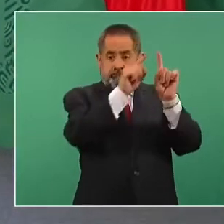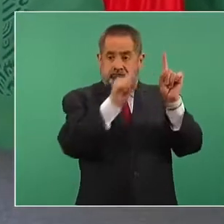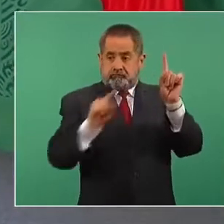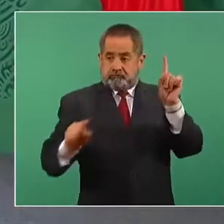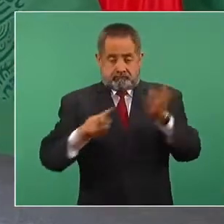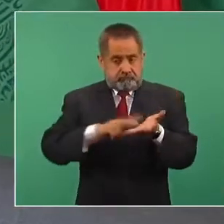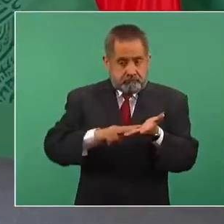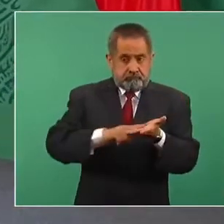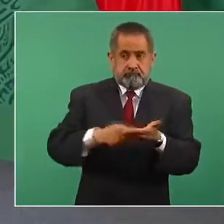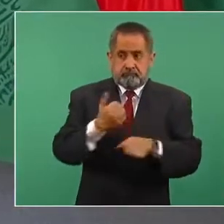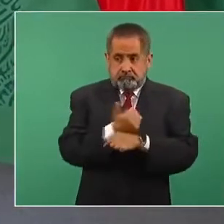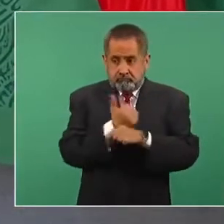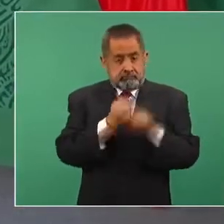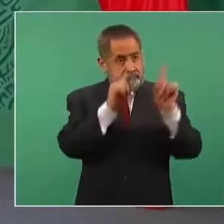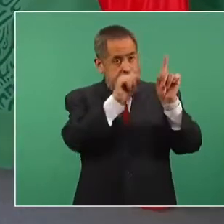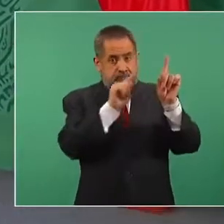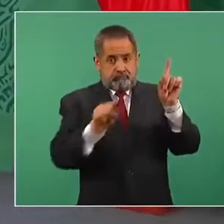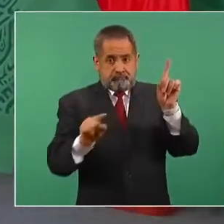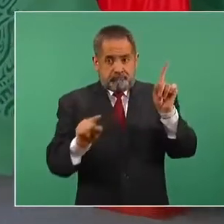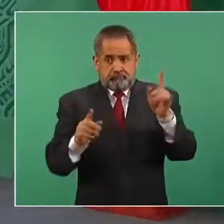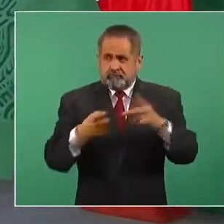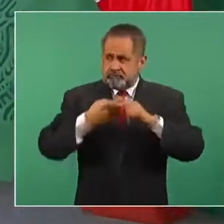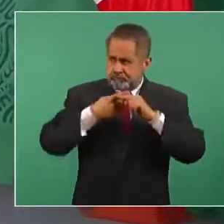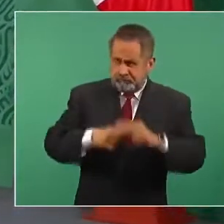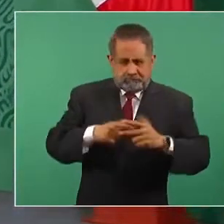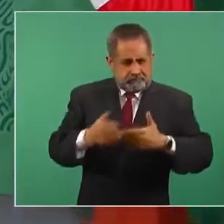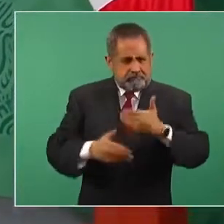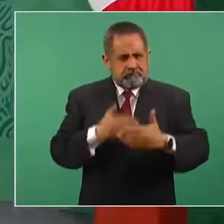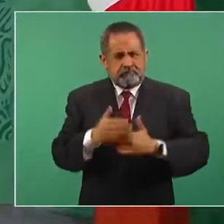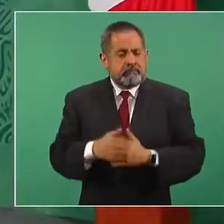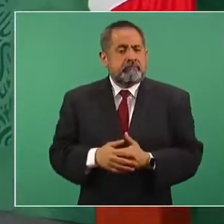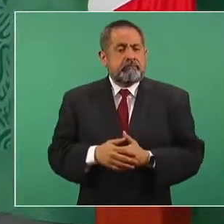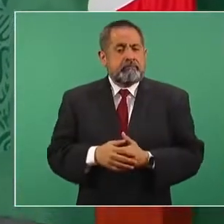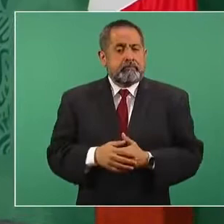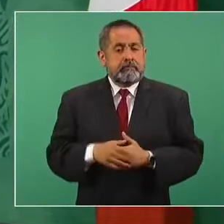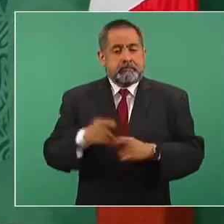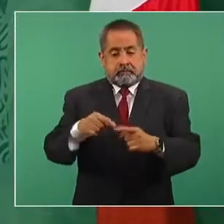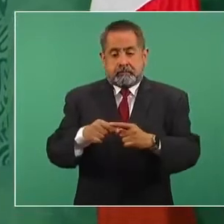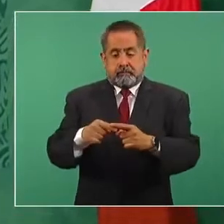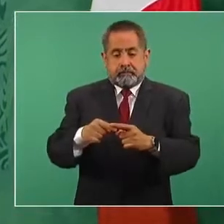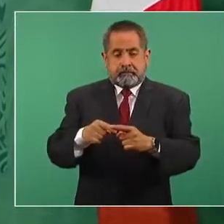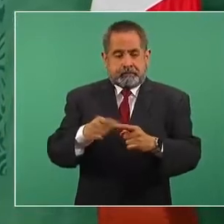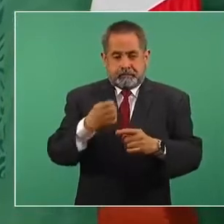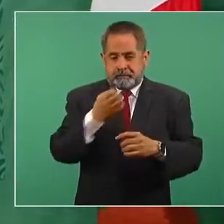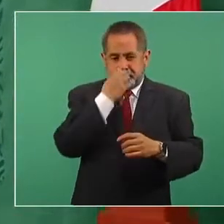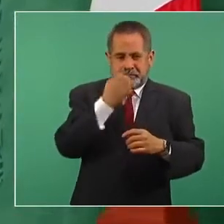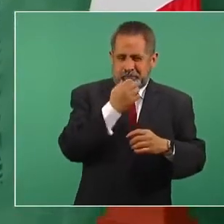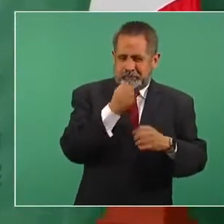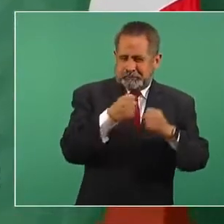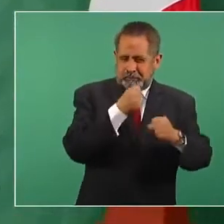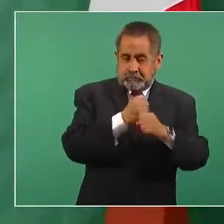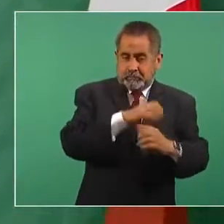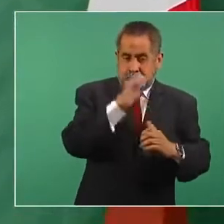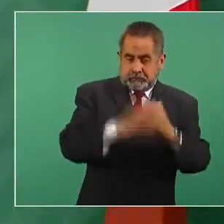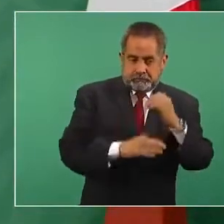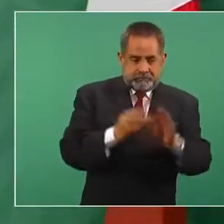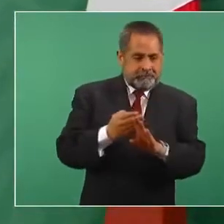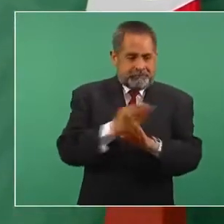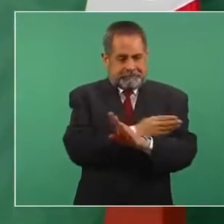amarillo, que empecemos antes de que concluya el ciclo escolar,